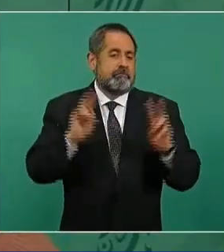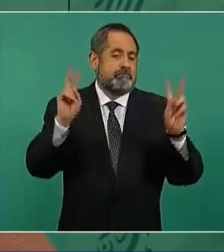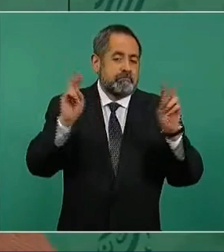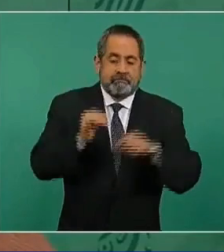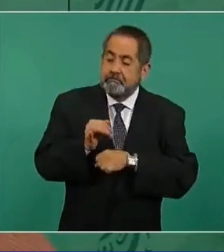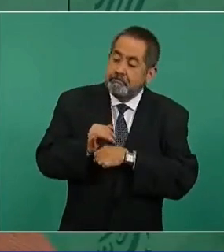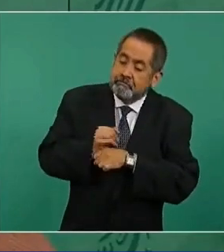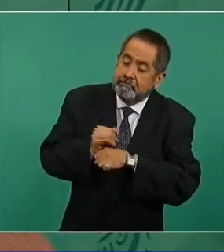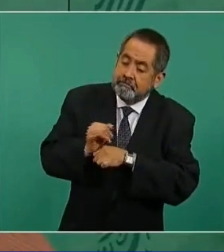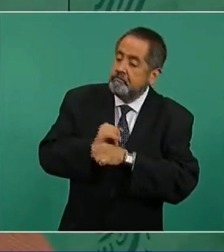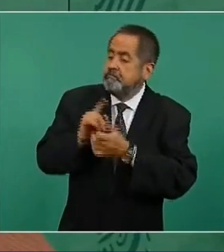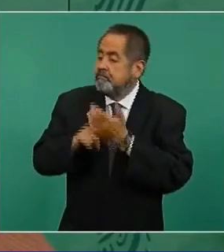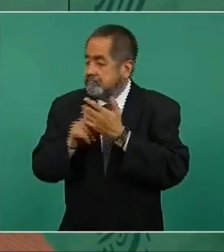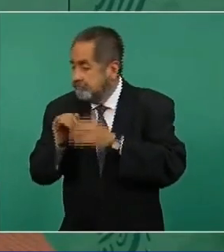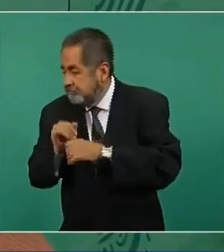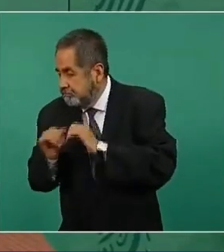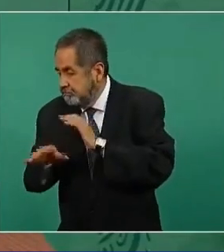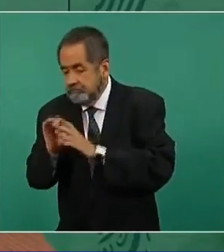investigadores,